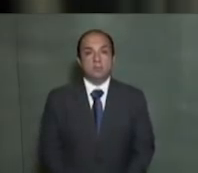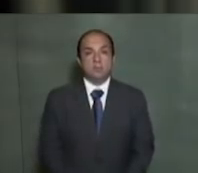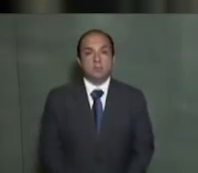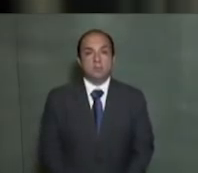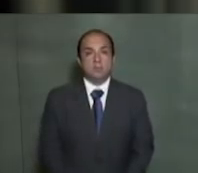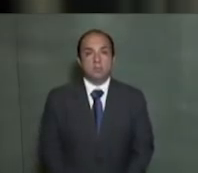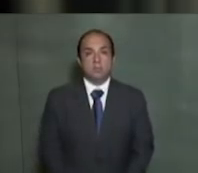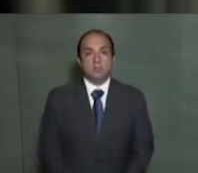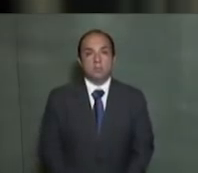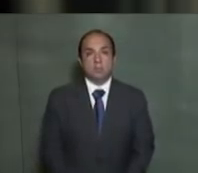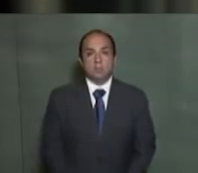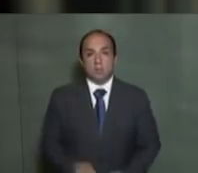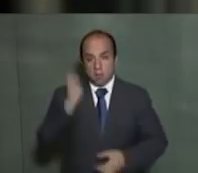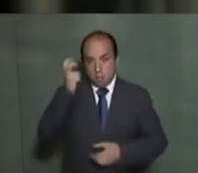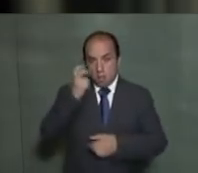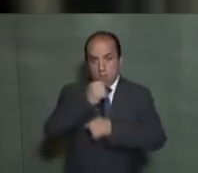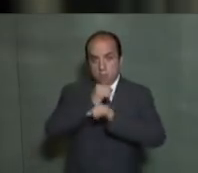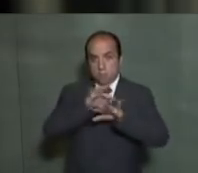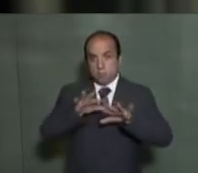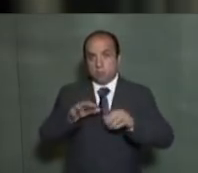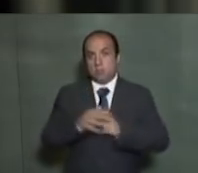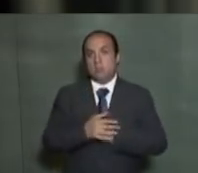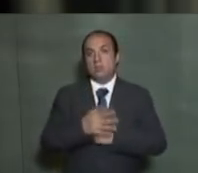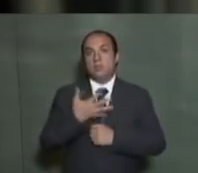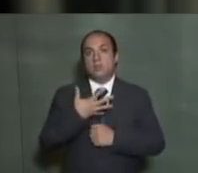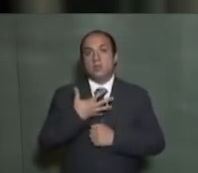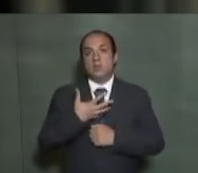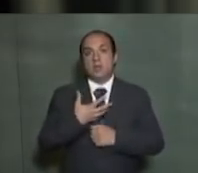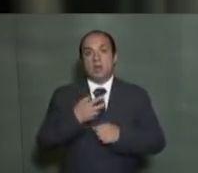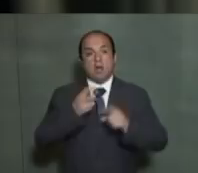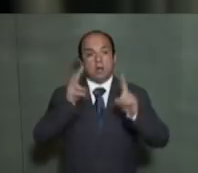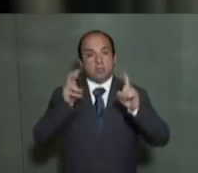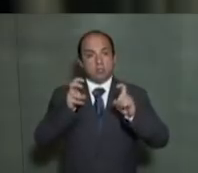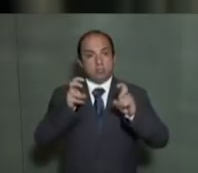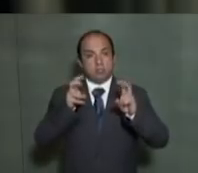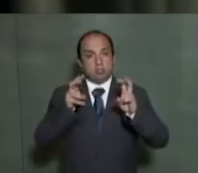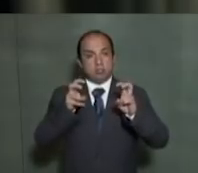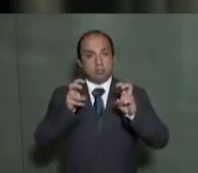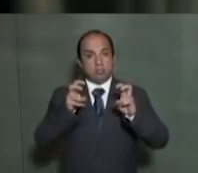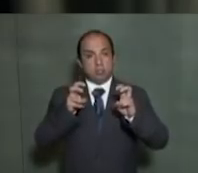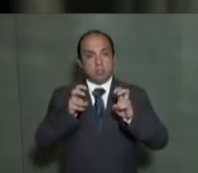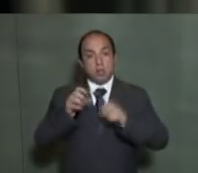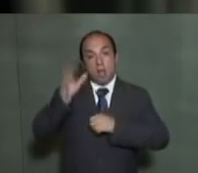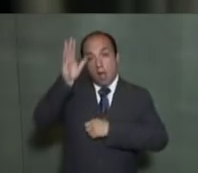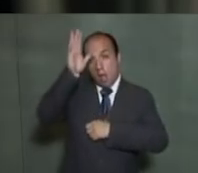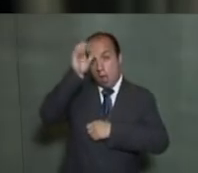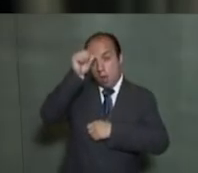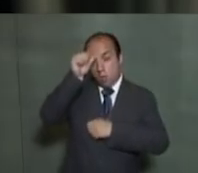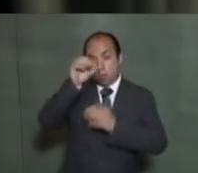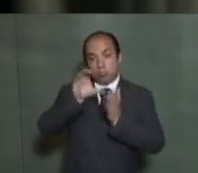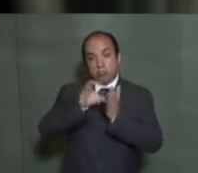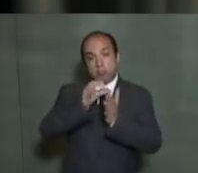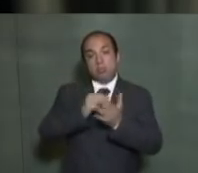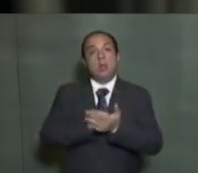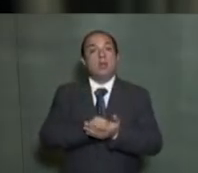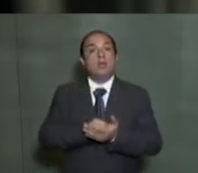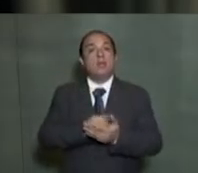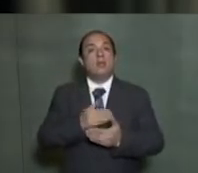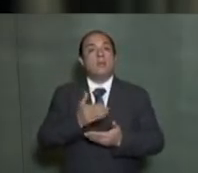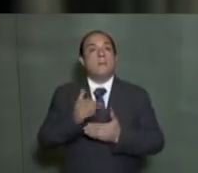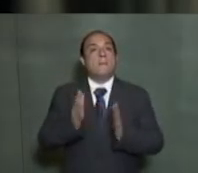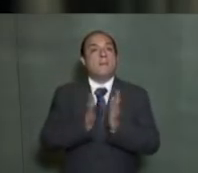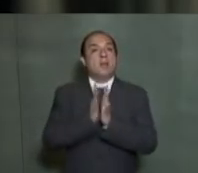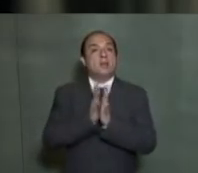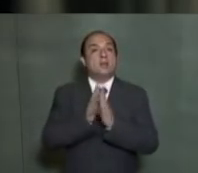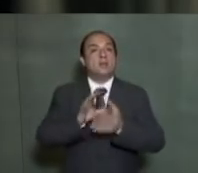Bien, este informe se da en el marco de los convenios de colaboración y el protocolo de actuación que